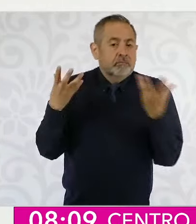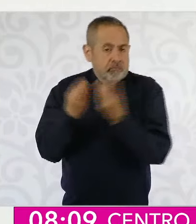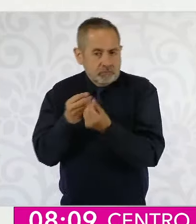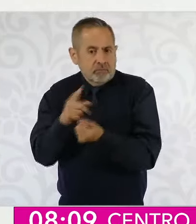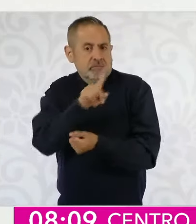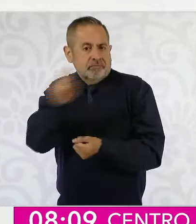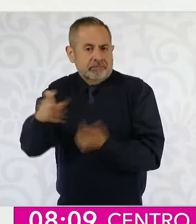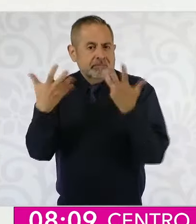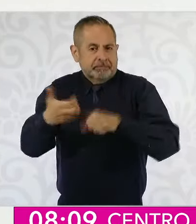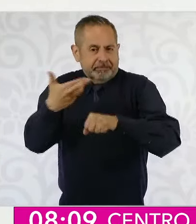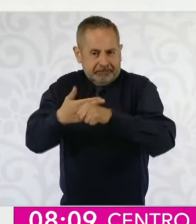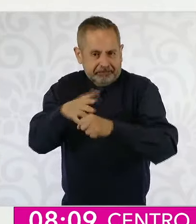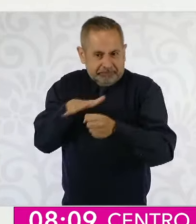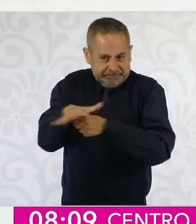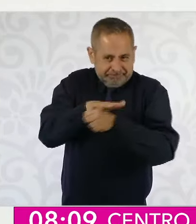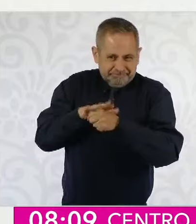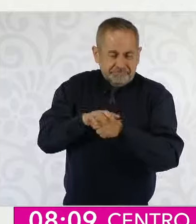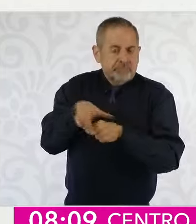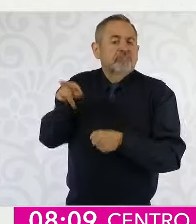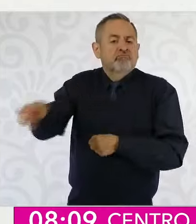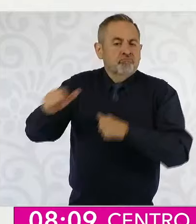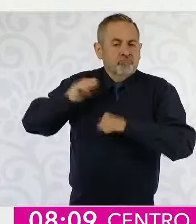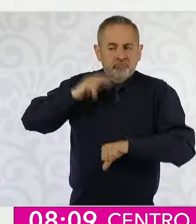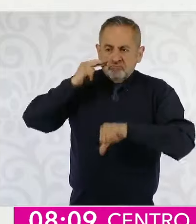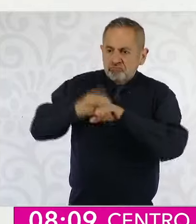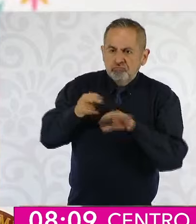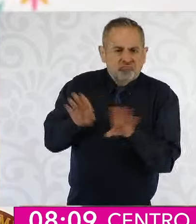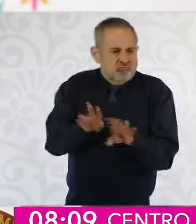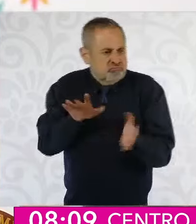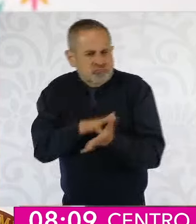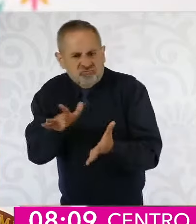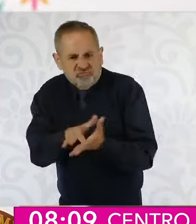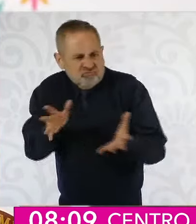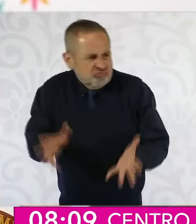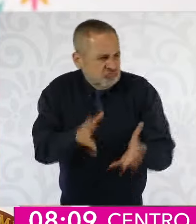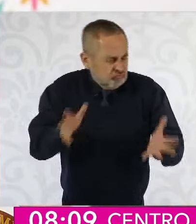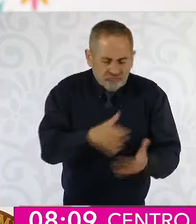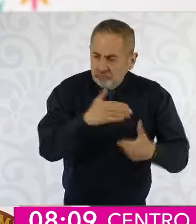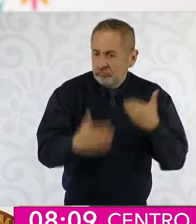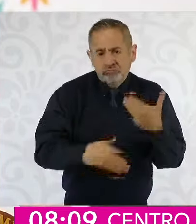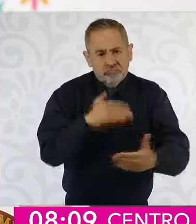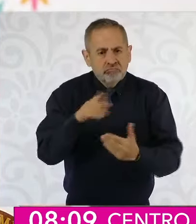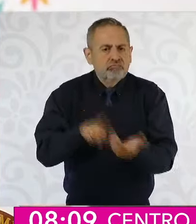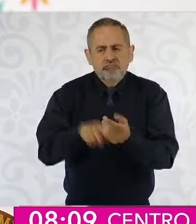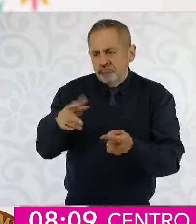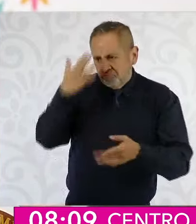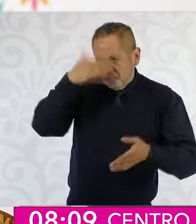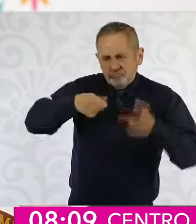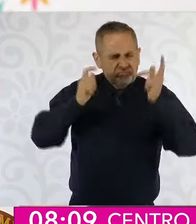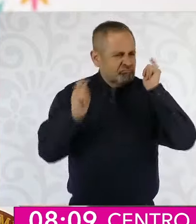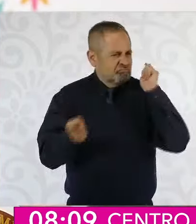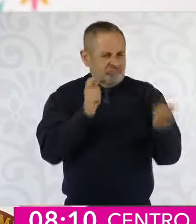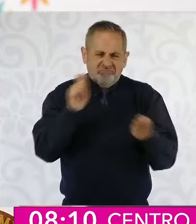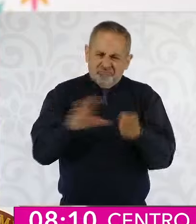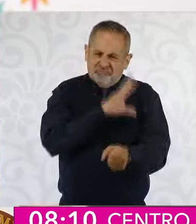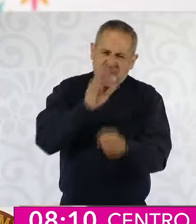líderes locales y nacionales de Acapulco, pues para hacer el relanzamiento que Acapulco